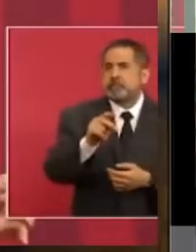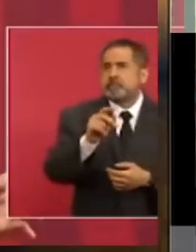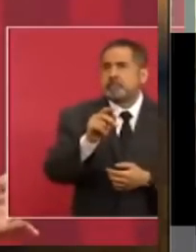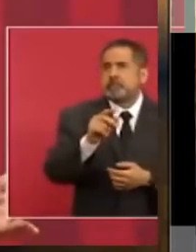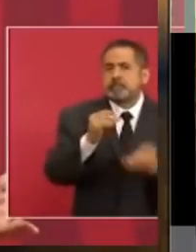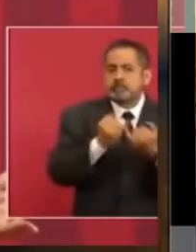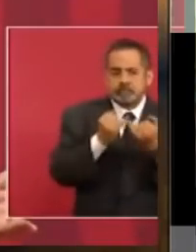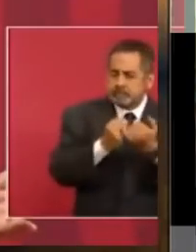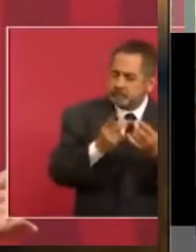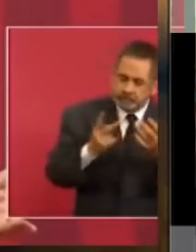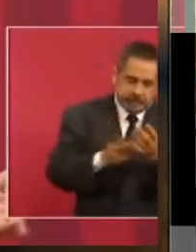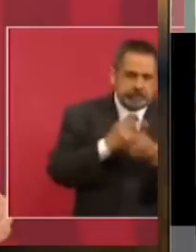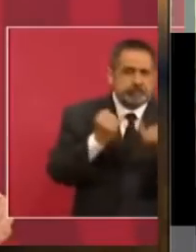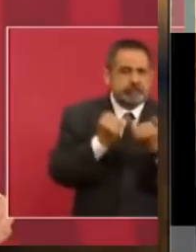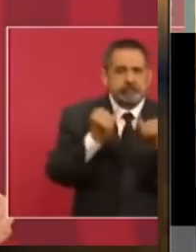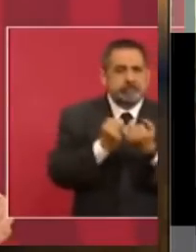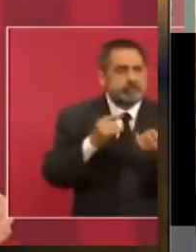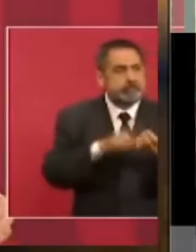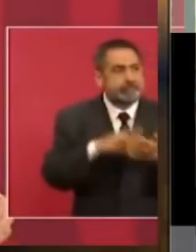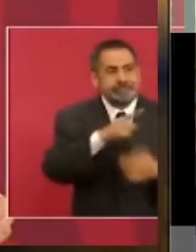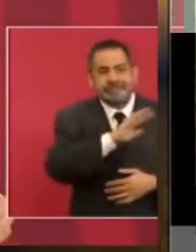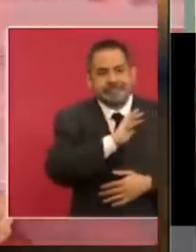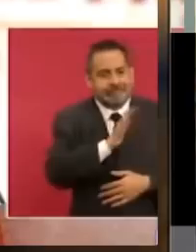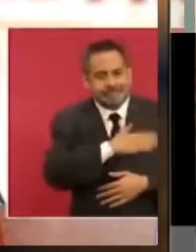repito lo de españa'